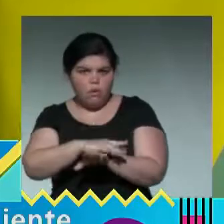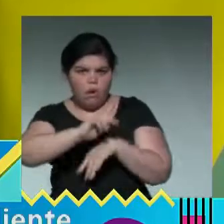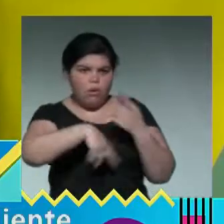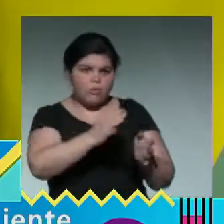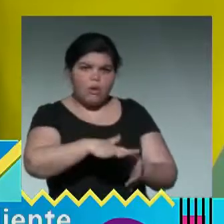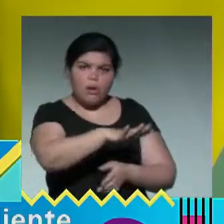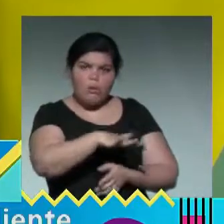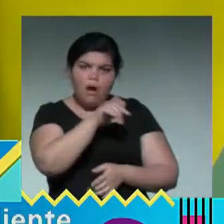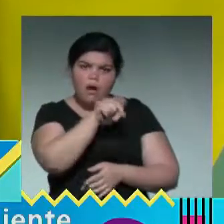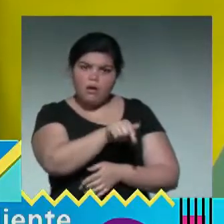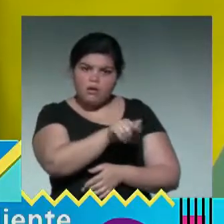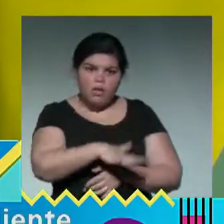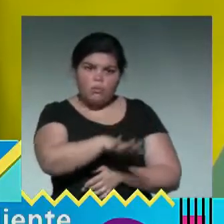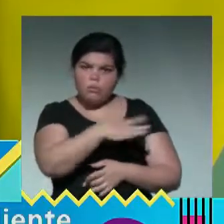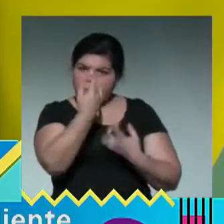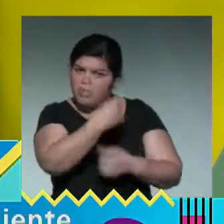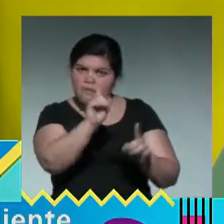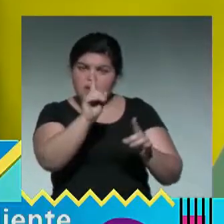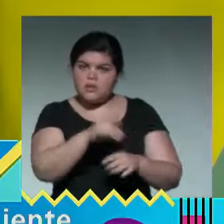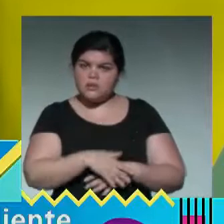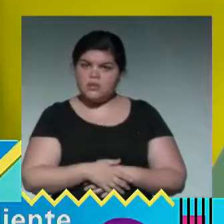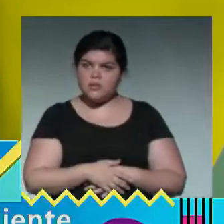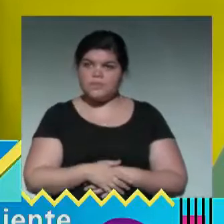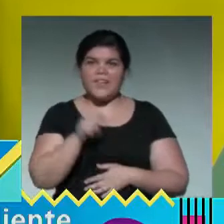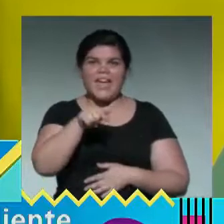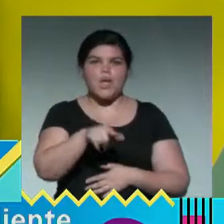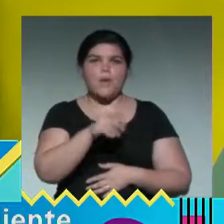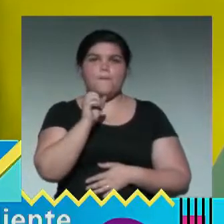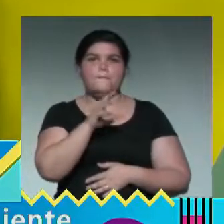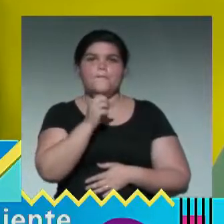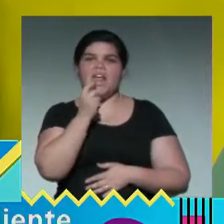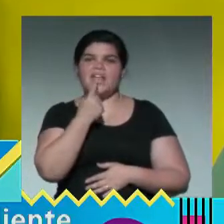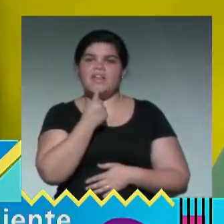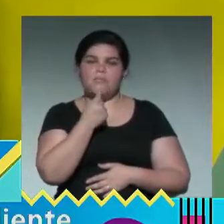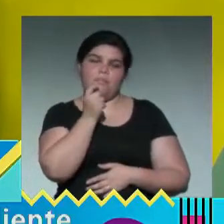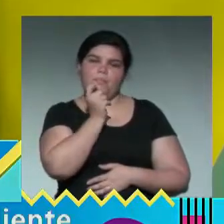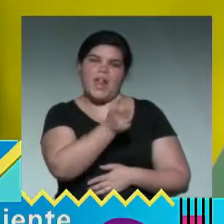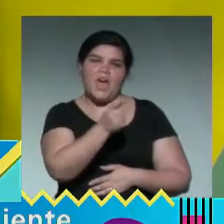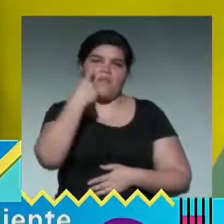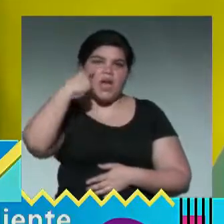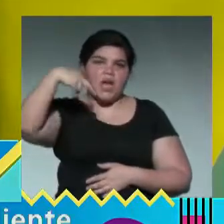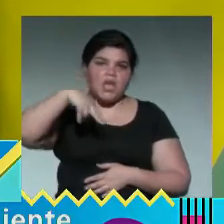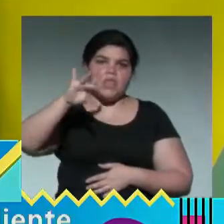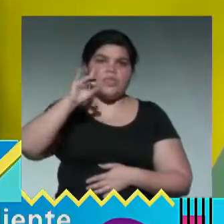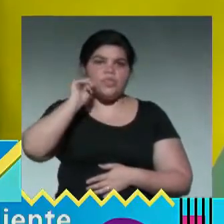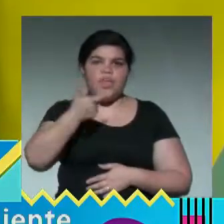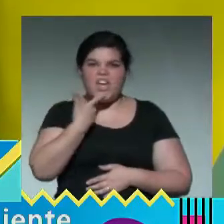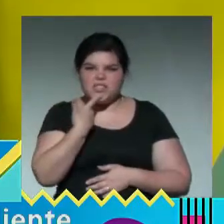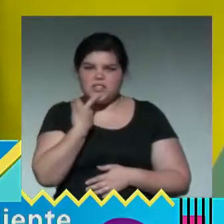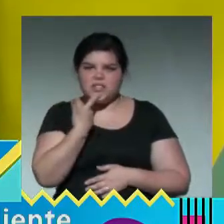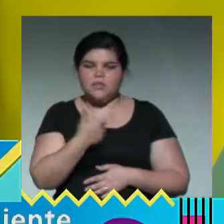tierra absolutamente diferente a lo que él pensaba, de allí el nombre Indias. Y eso es encontrar este